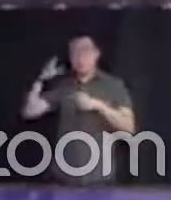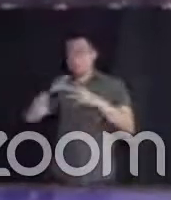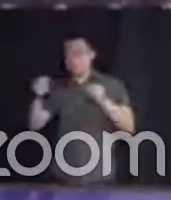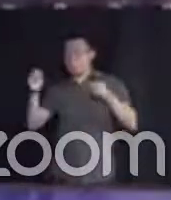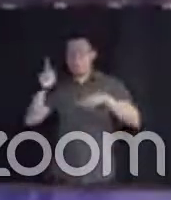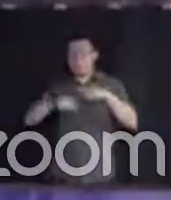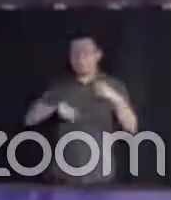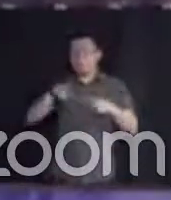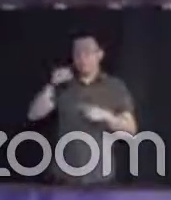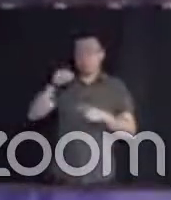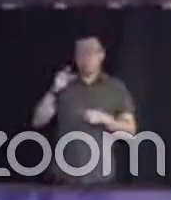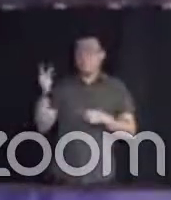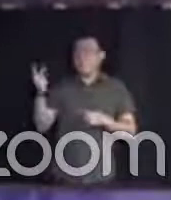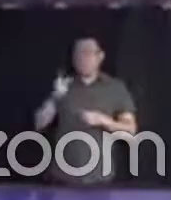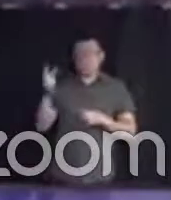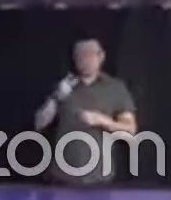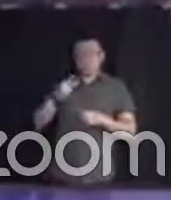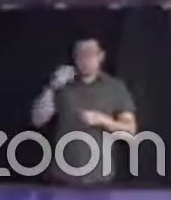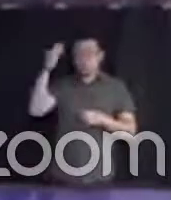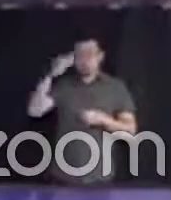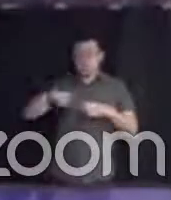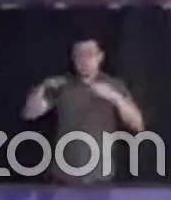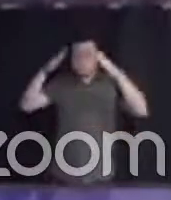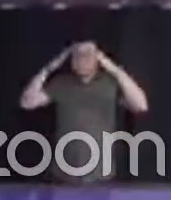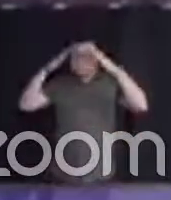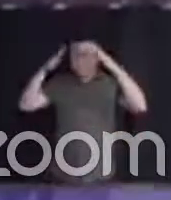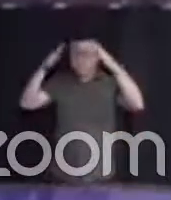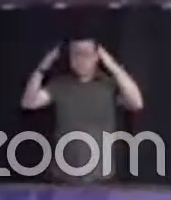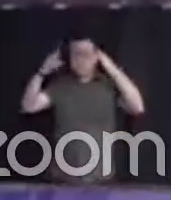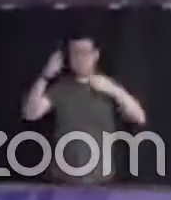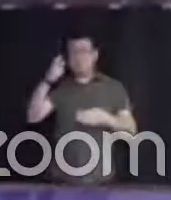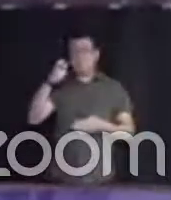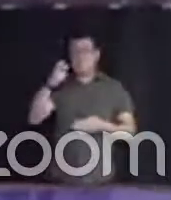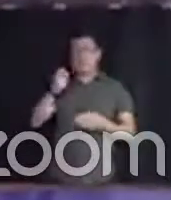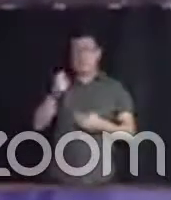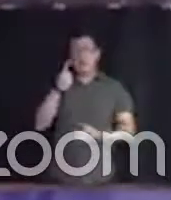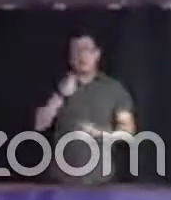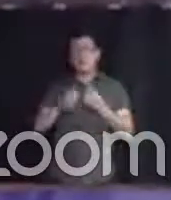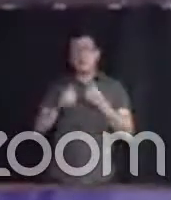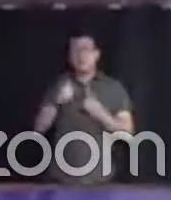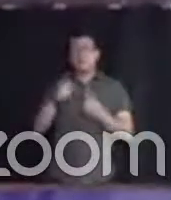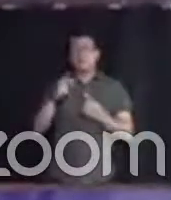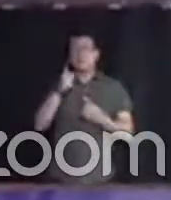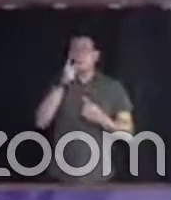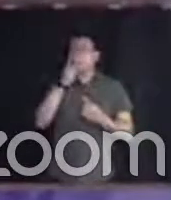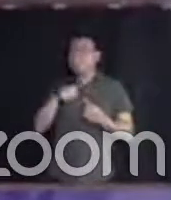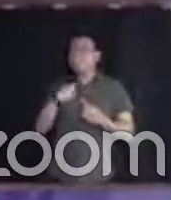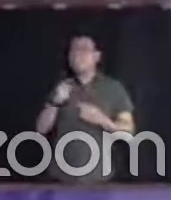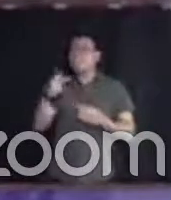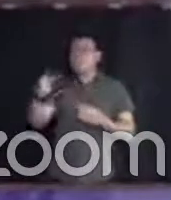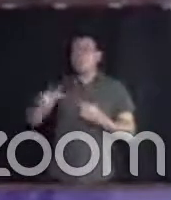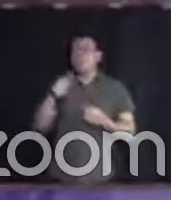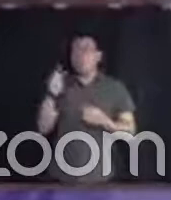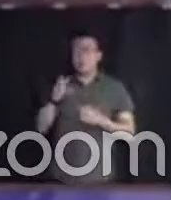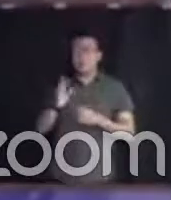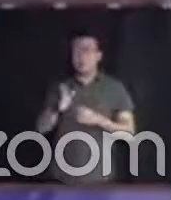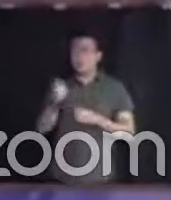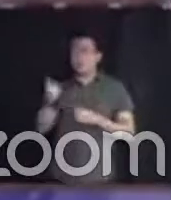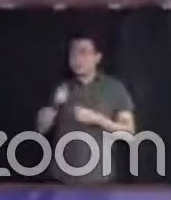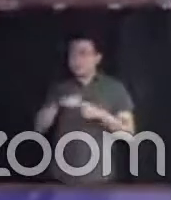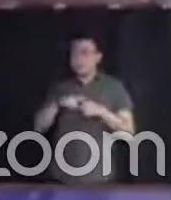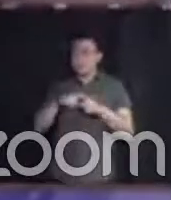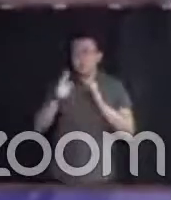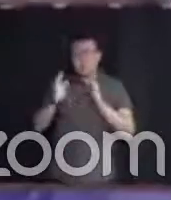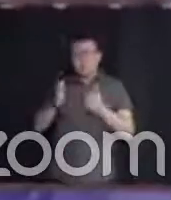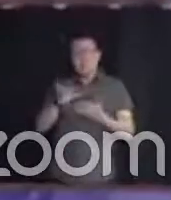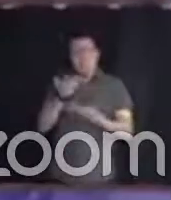que queríamos. Y el hecho de nosotros nos dicen, ¿por qué siguen? Ya, es que descansen. Ya, a ver,